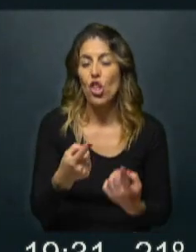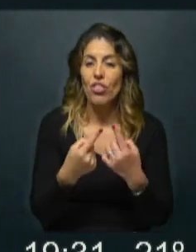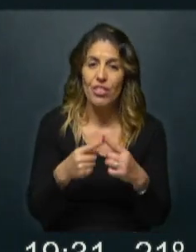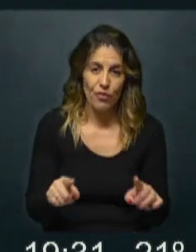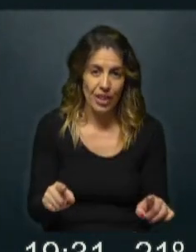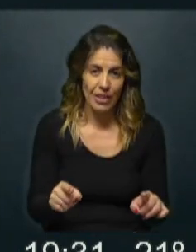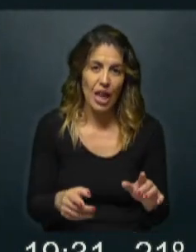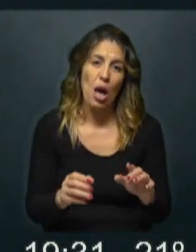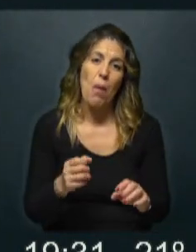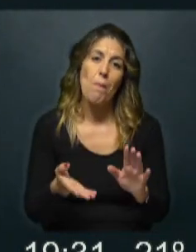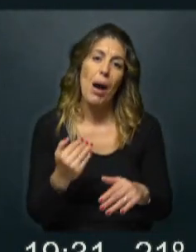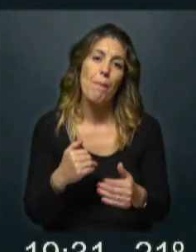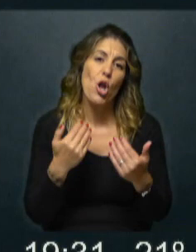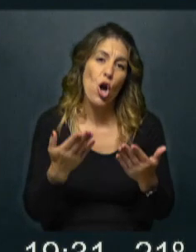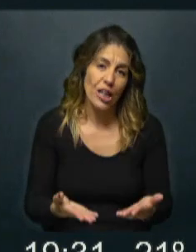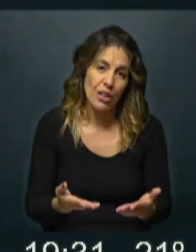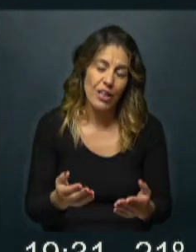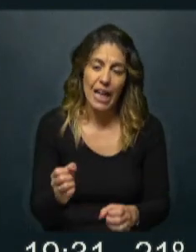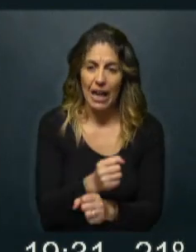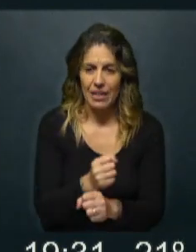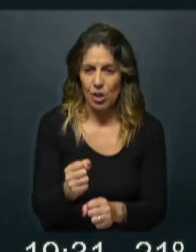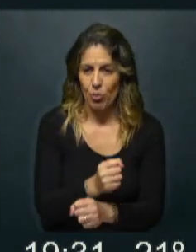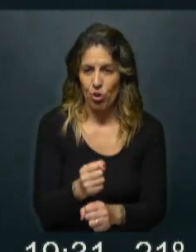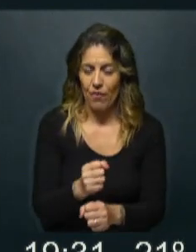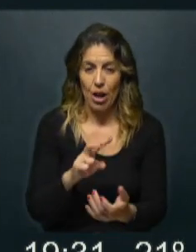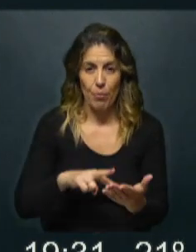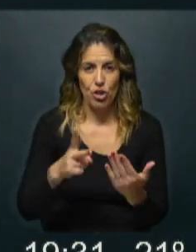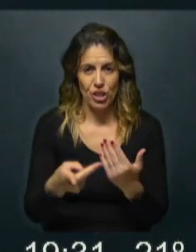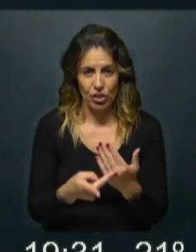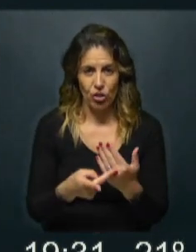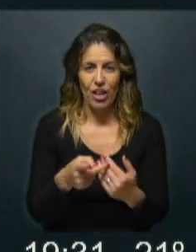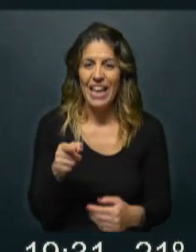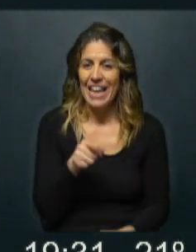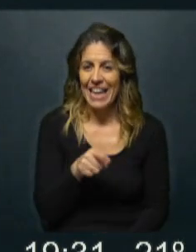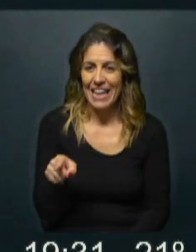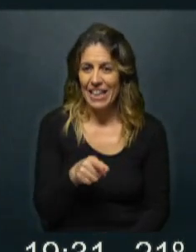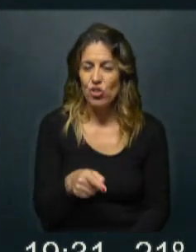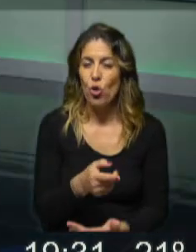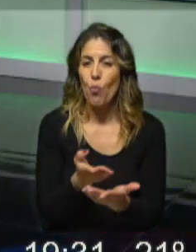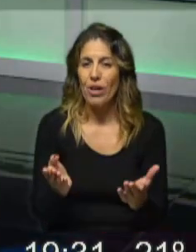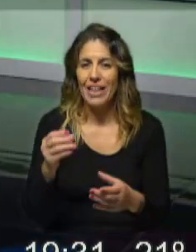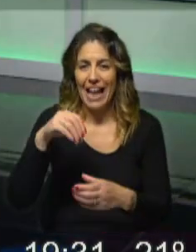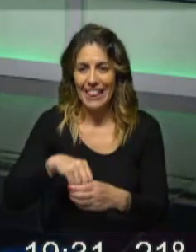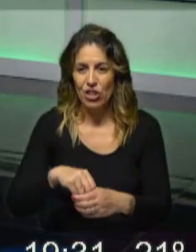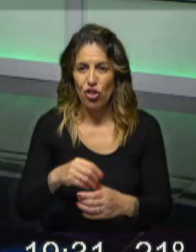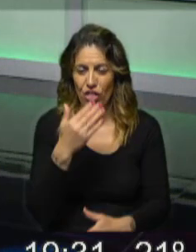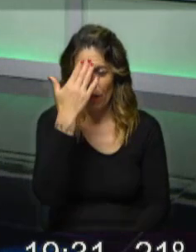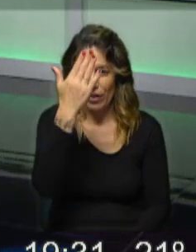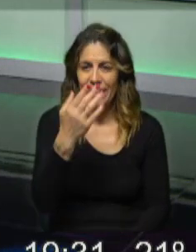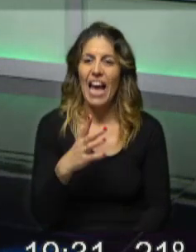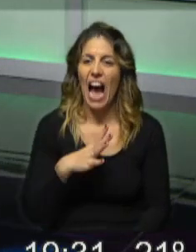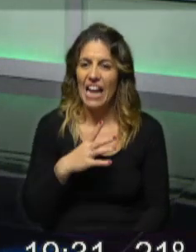es decir era más proclive a que se aprobara el proyecto Entonces eso de alguna forma muestra que adentro del frente amplio hay